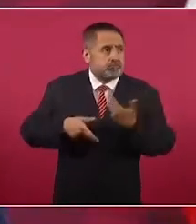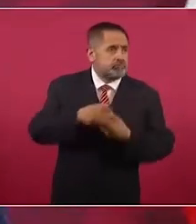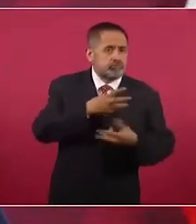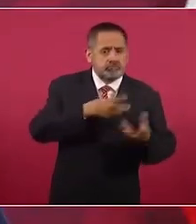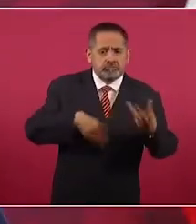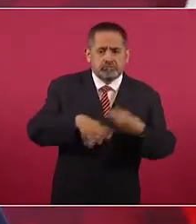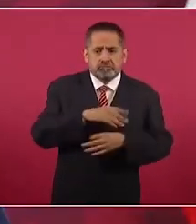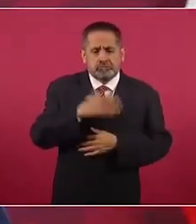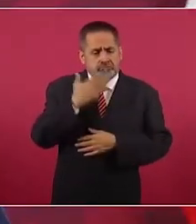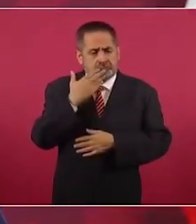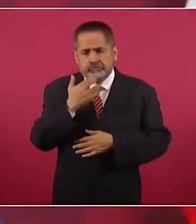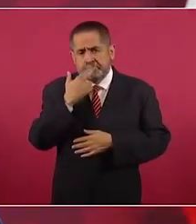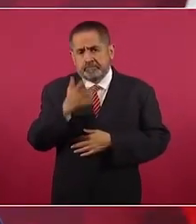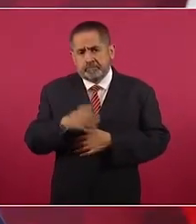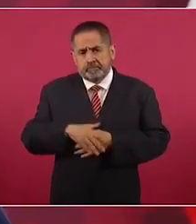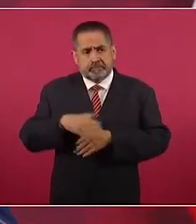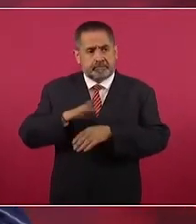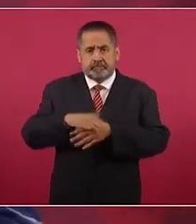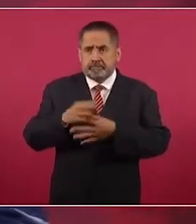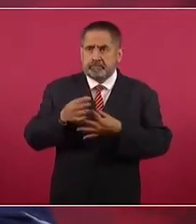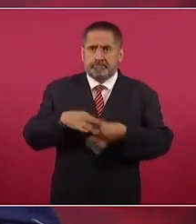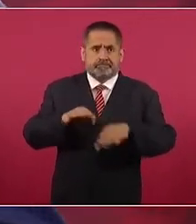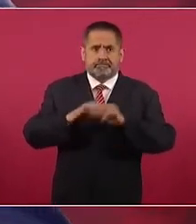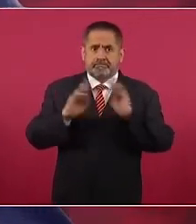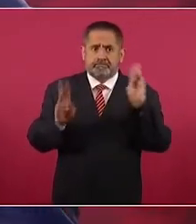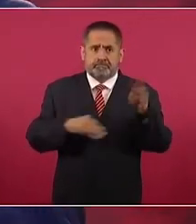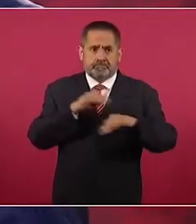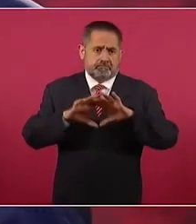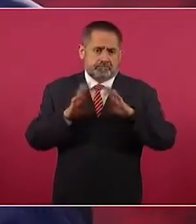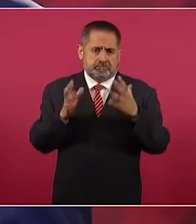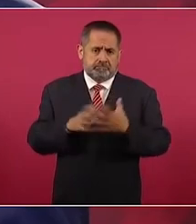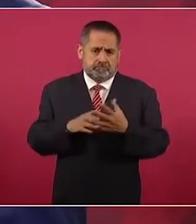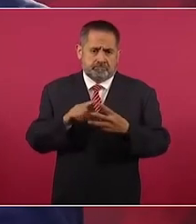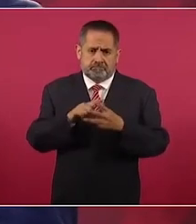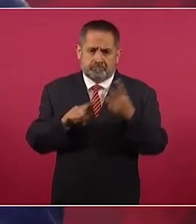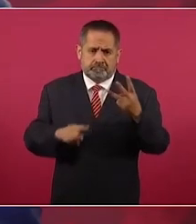pues es el mercado más importante del mundo,